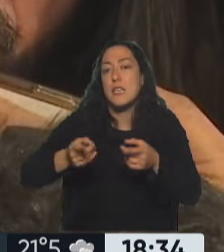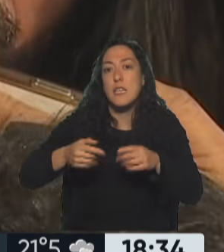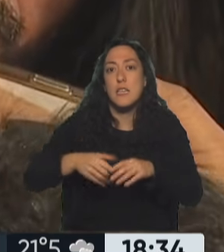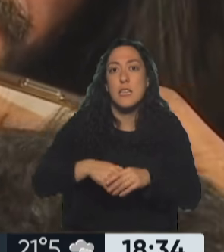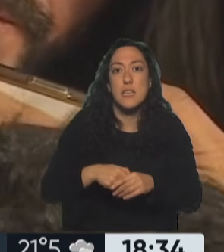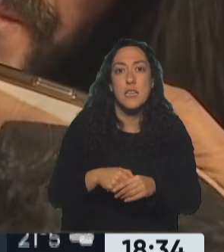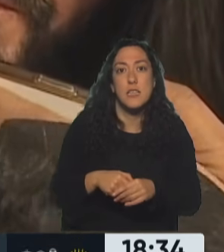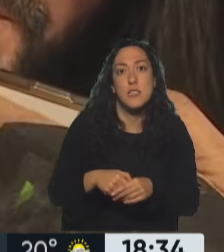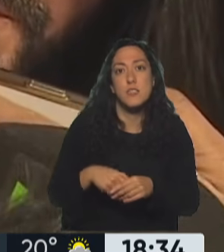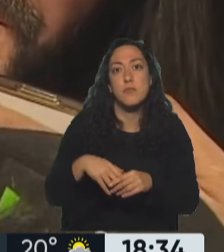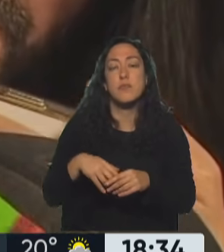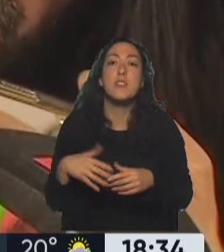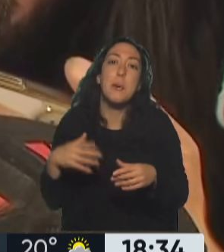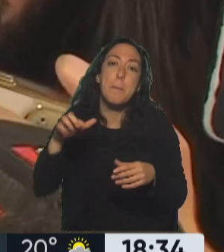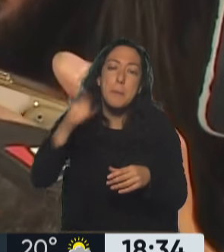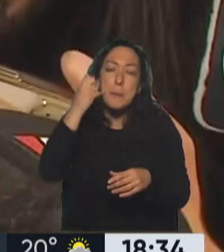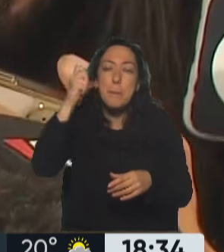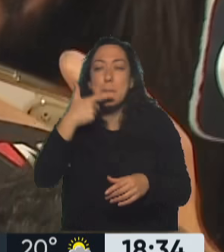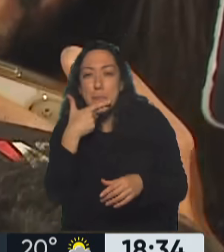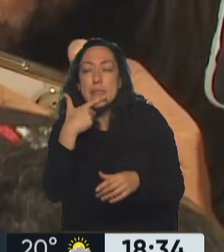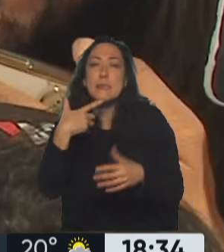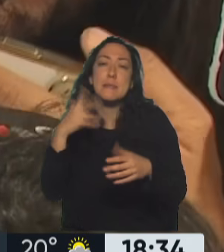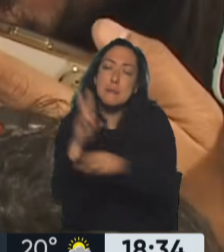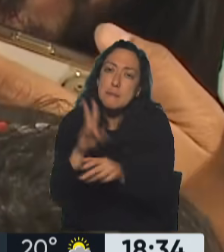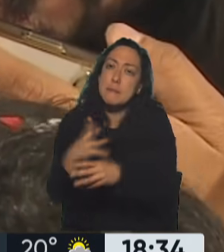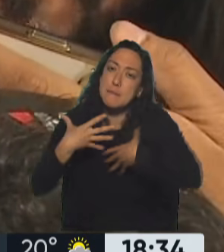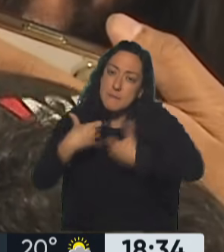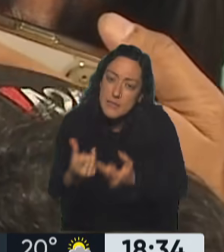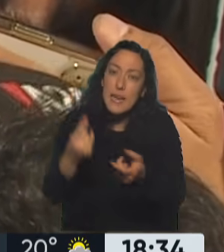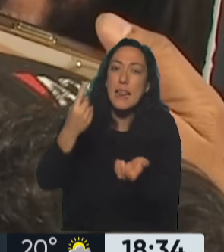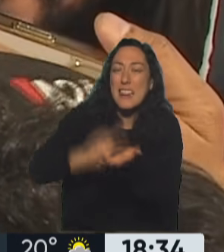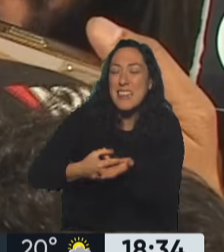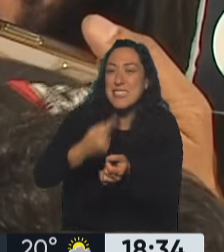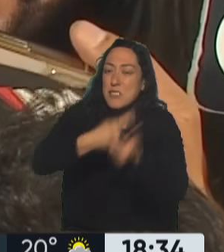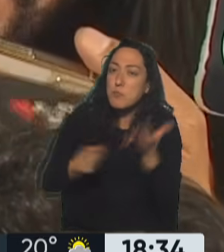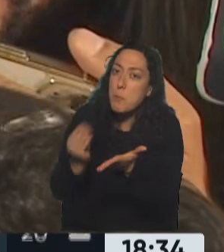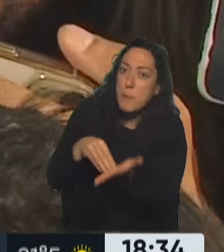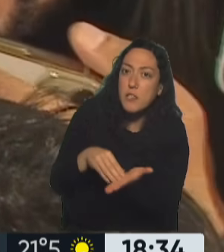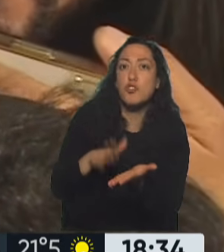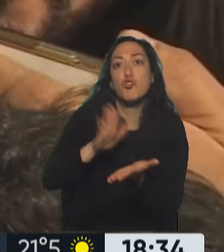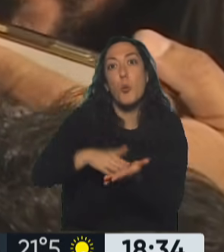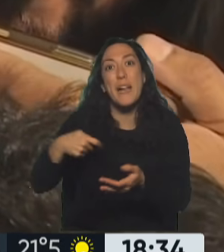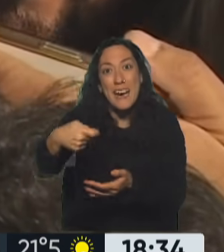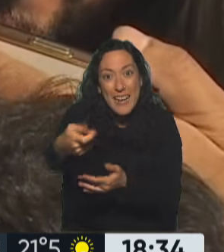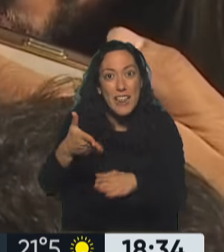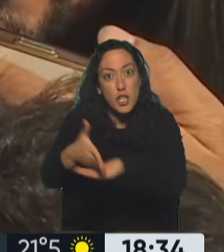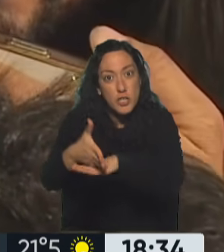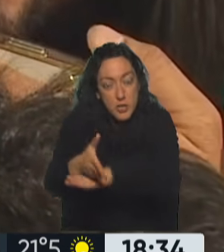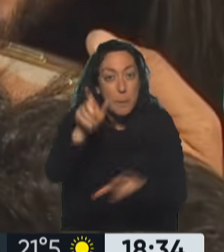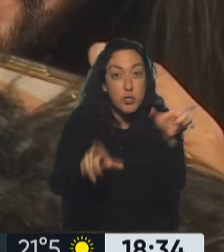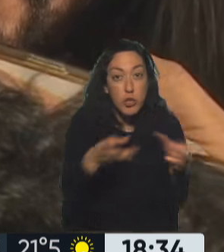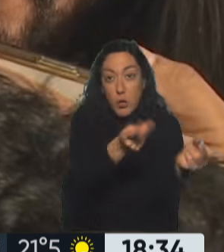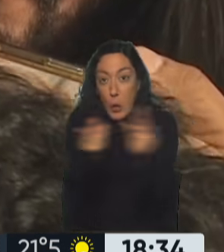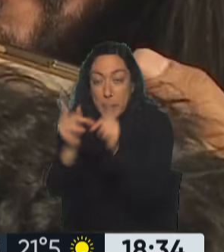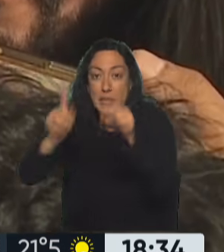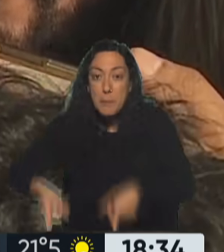eso necesitamos tomar algunas medidas adicionales vinculadas sobre todo al acceso al crédito de consumidores y